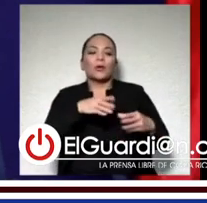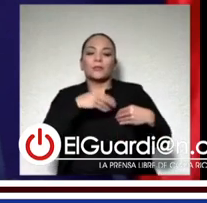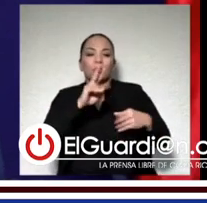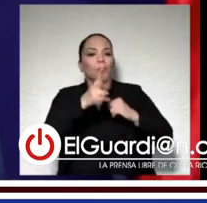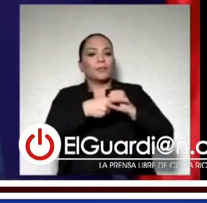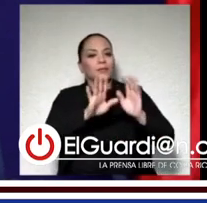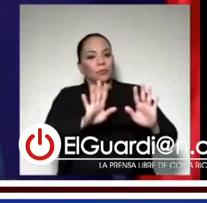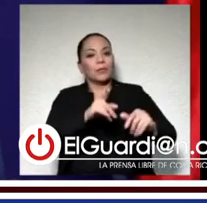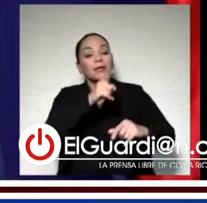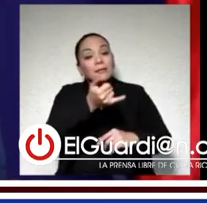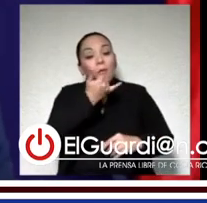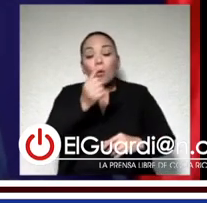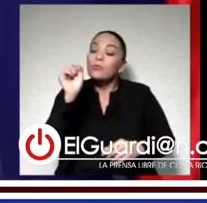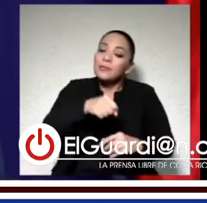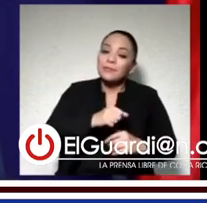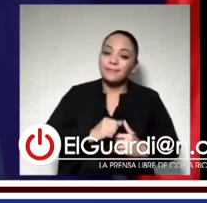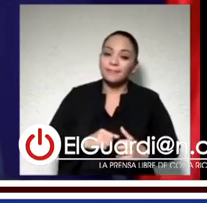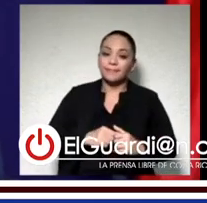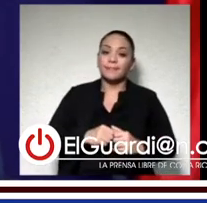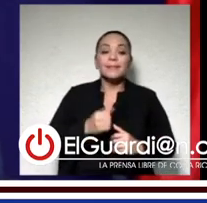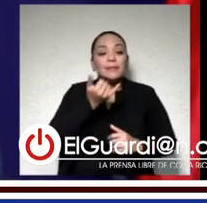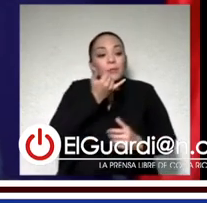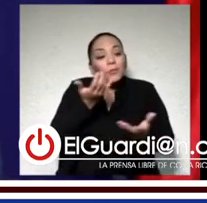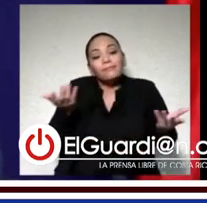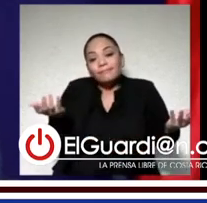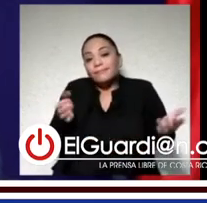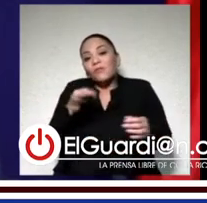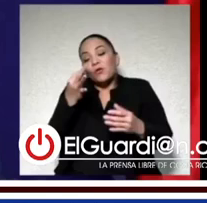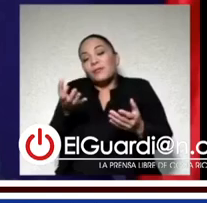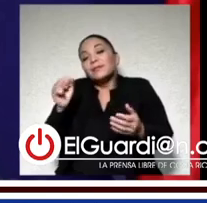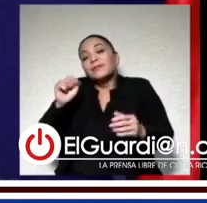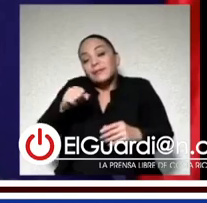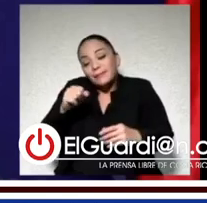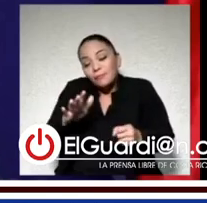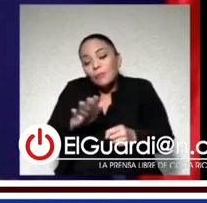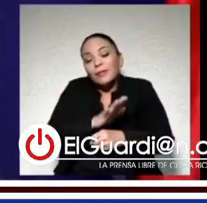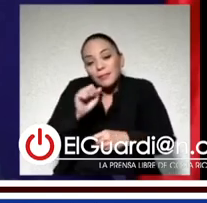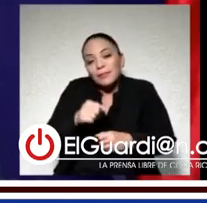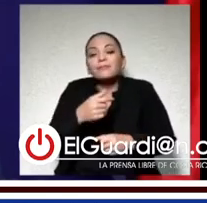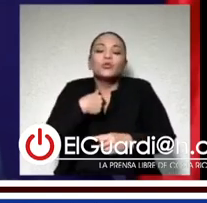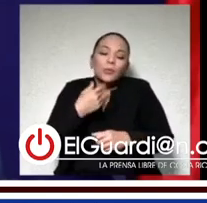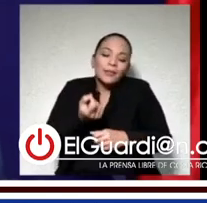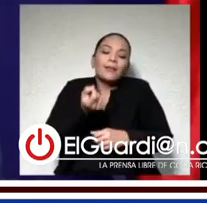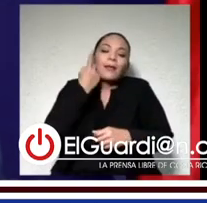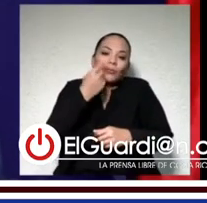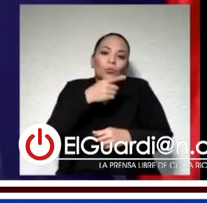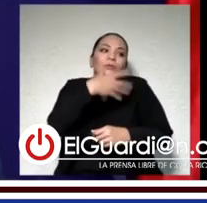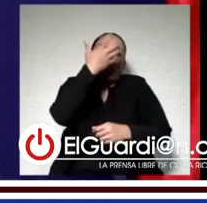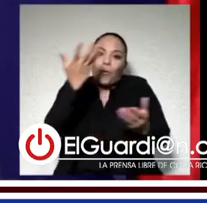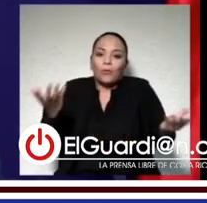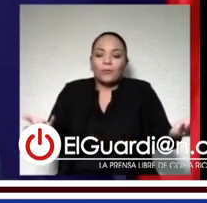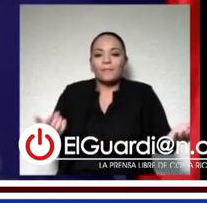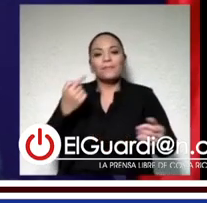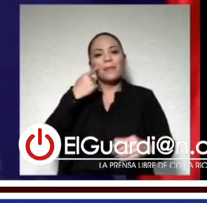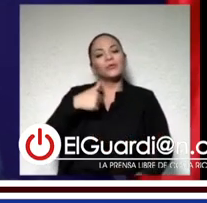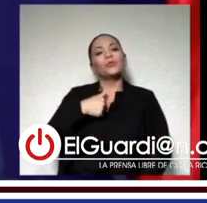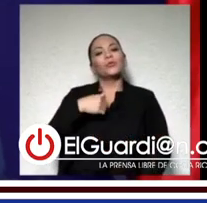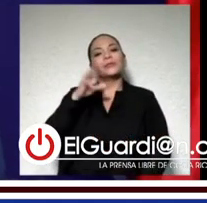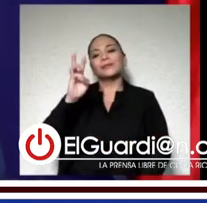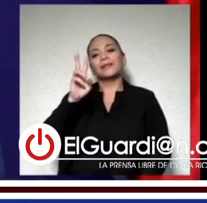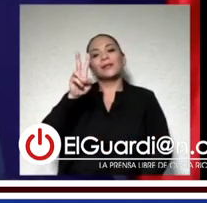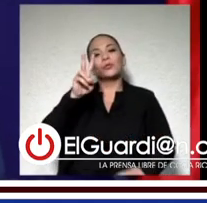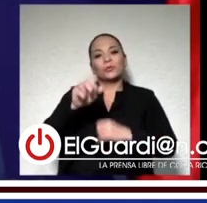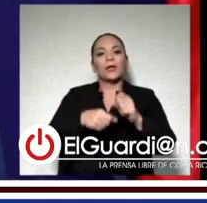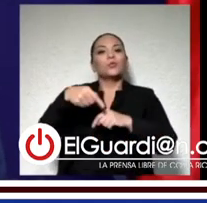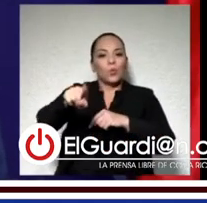¿se equivocó? Sí. ¿Se equivocó de esa forma? Absolutamente entendible. Yo tengo 62 años,